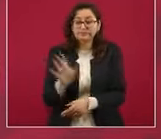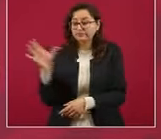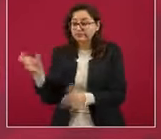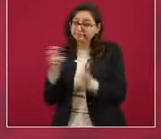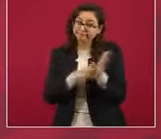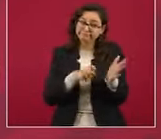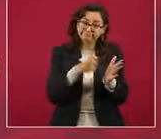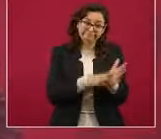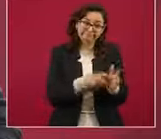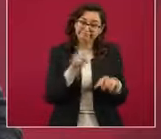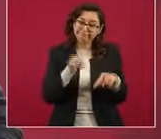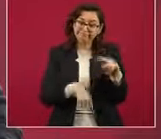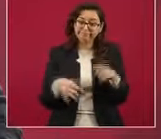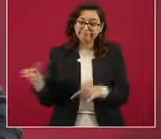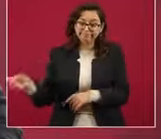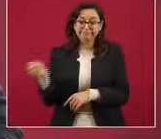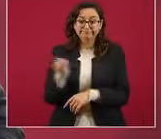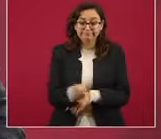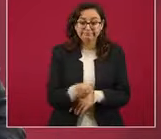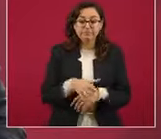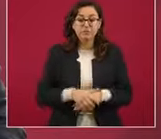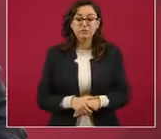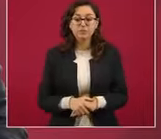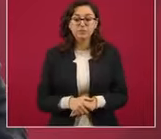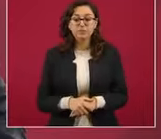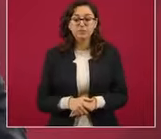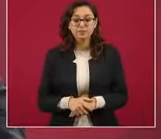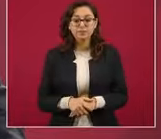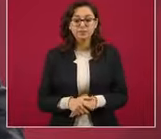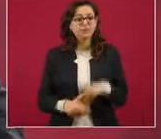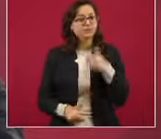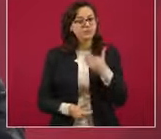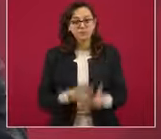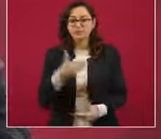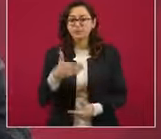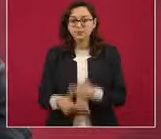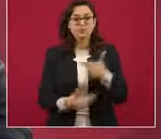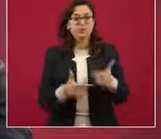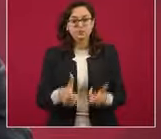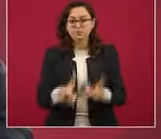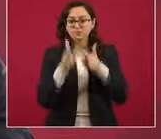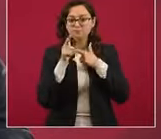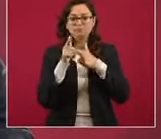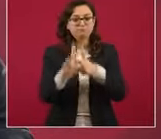corrigiendo, rectificando, y vamos a seguir limpiando,